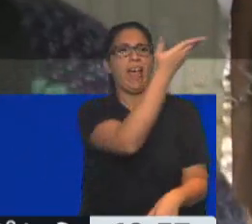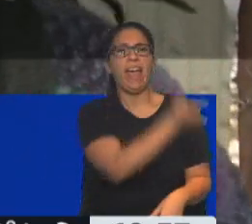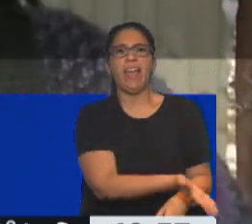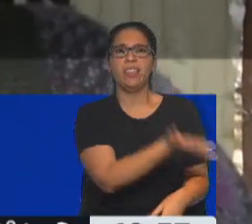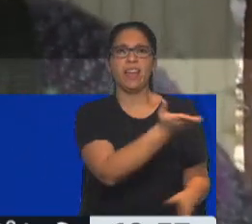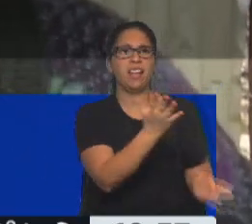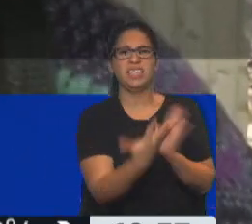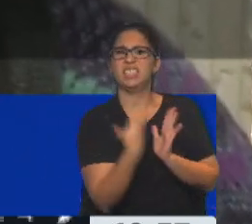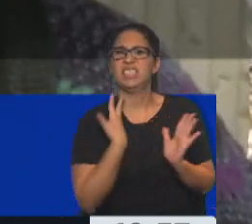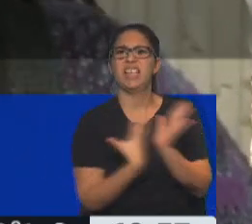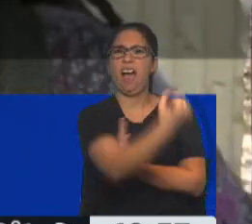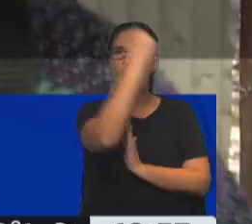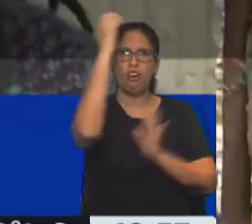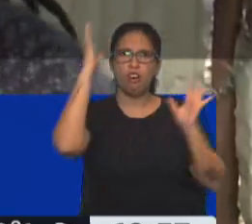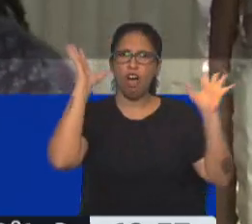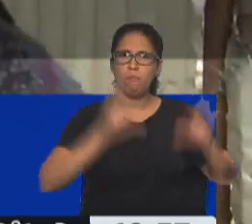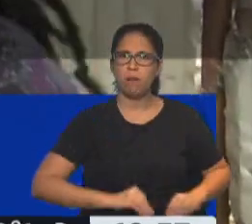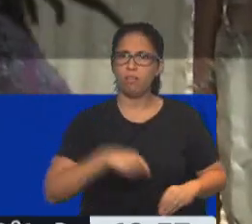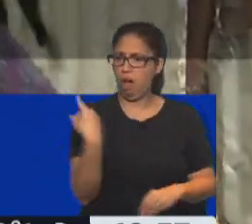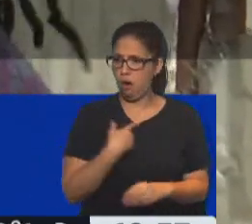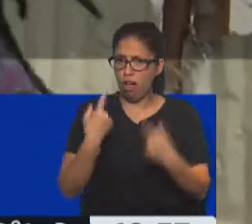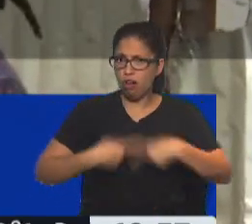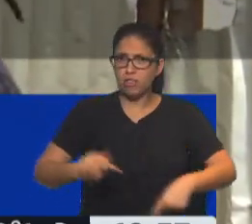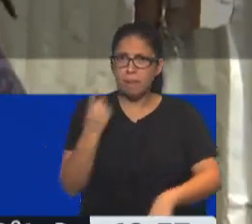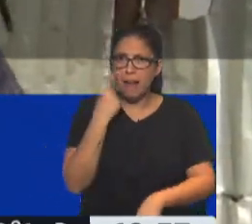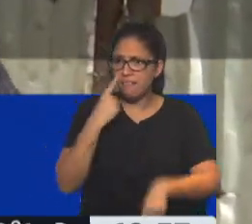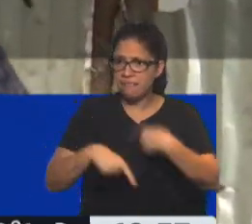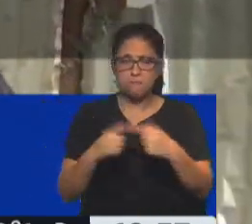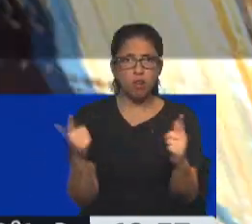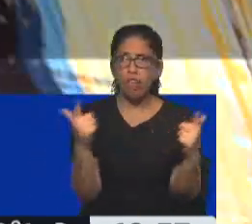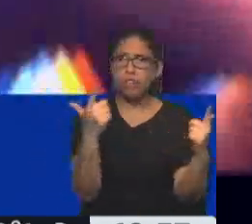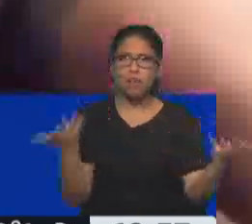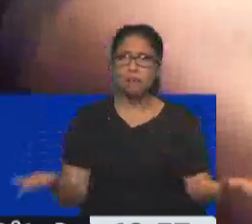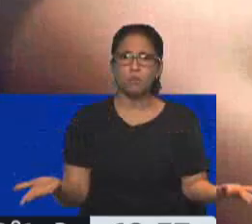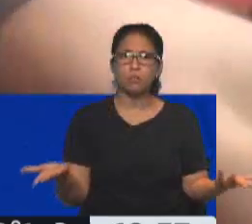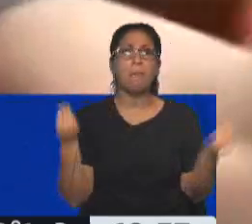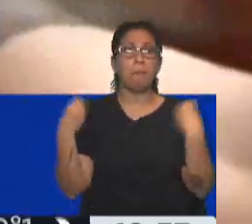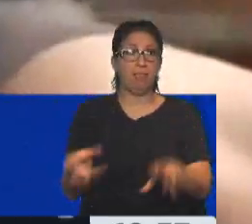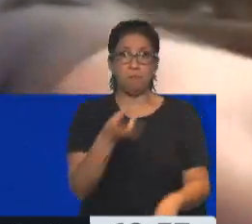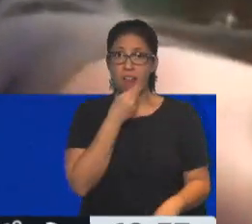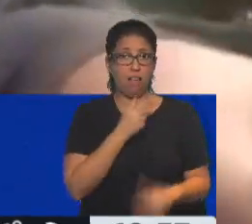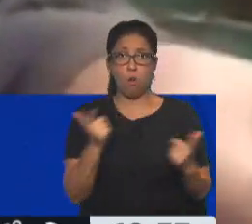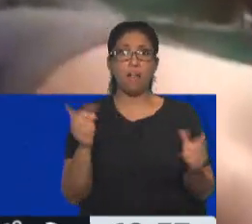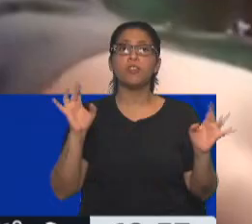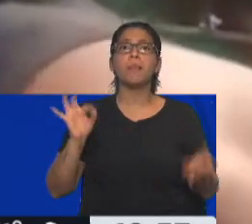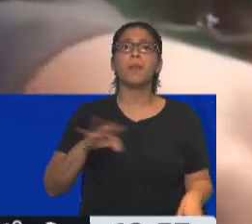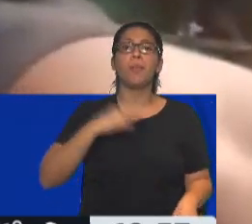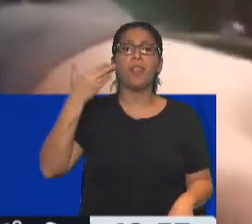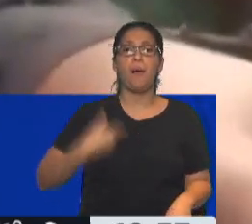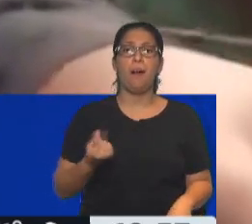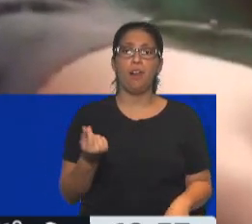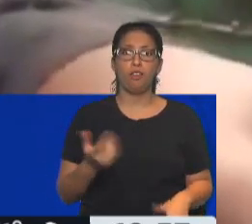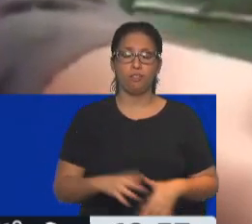we have nothing to live for sure. So right now we have nothing to lose but our fear. Mr. Speaker, sir, I'm here